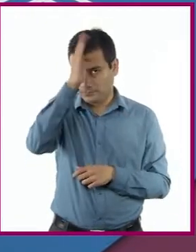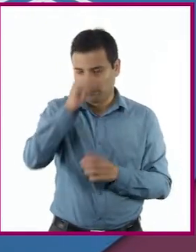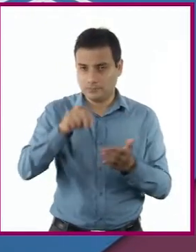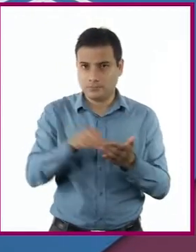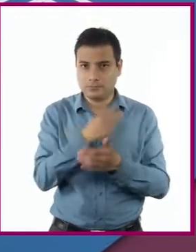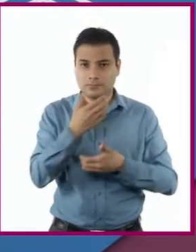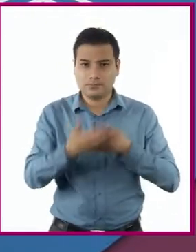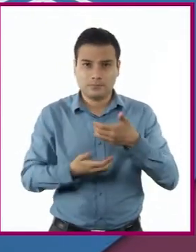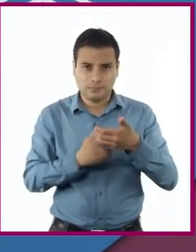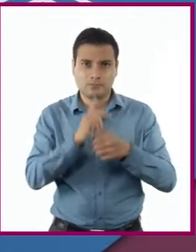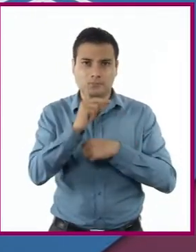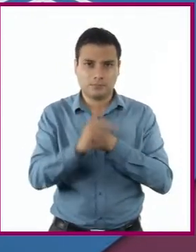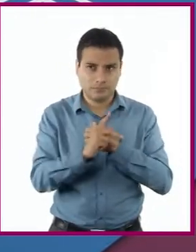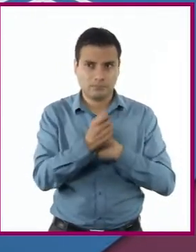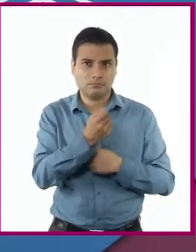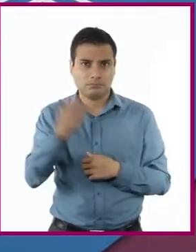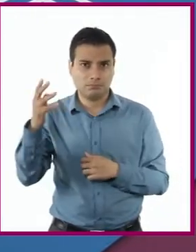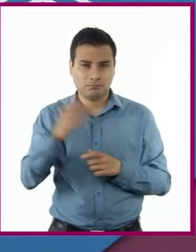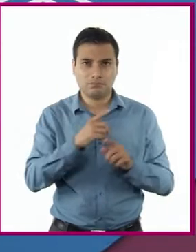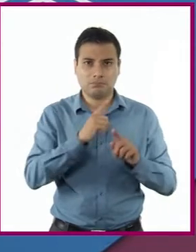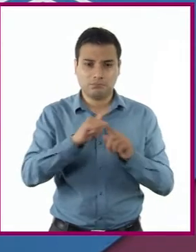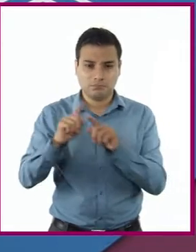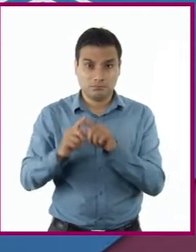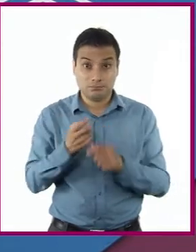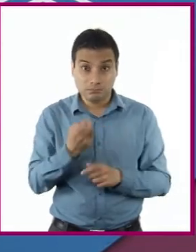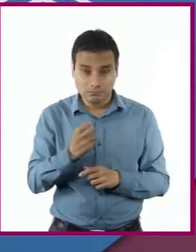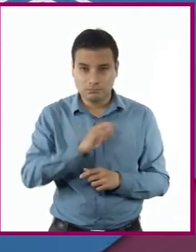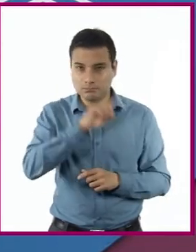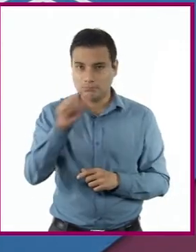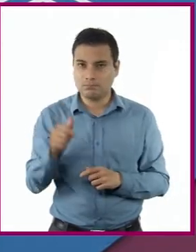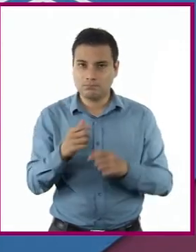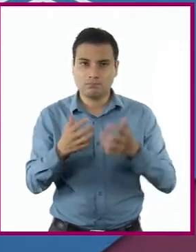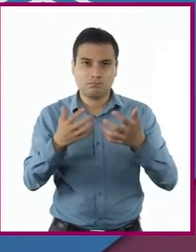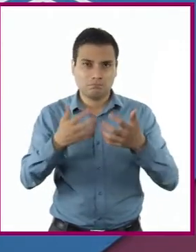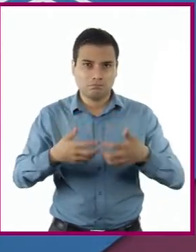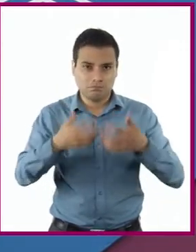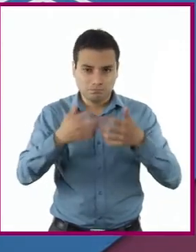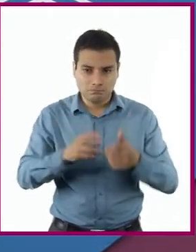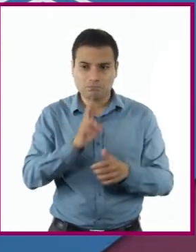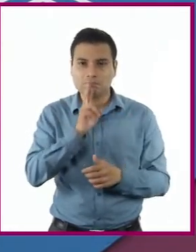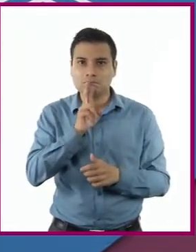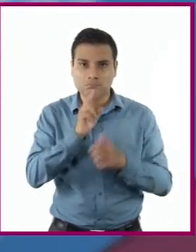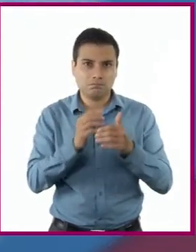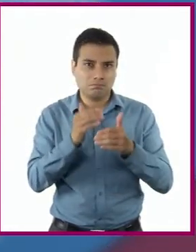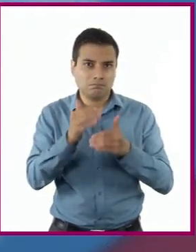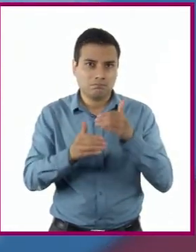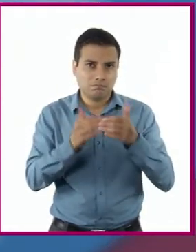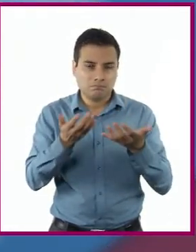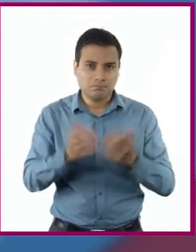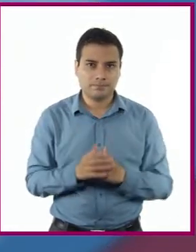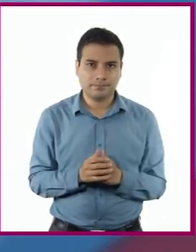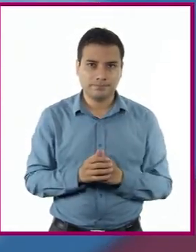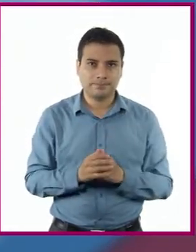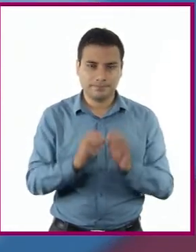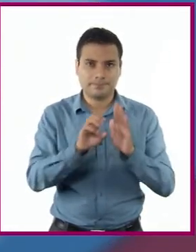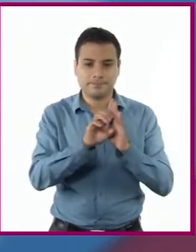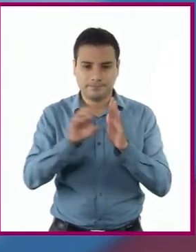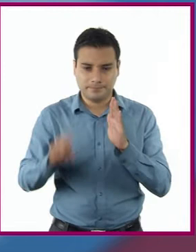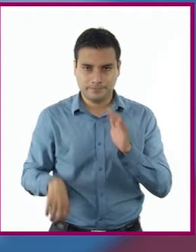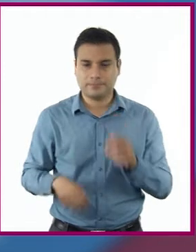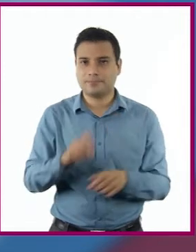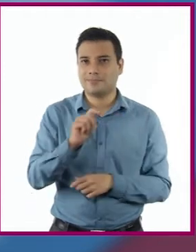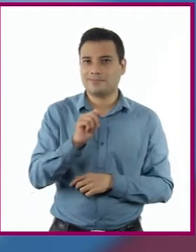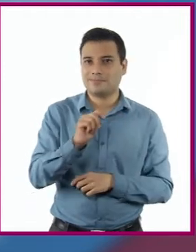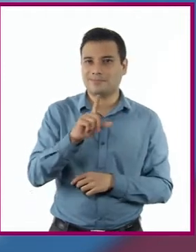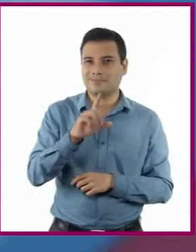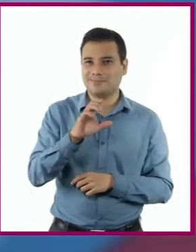con varias decenas de países y de esta manera modernizó su industria y sus servicios. Entre ellos, el Tratado de